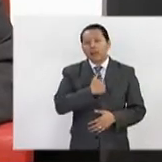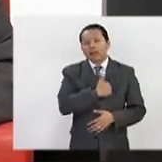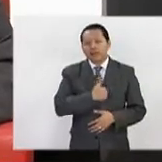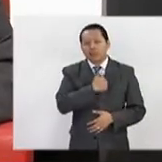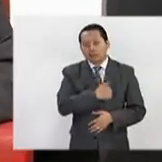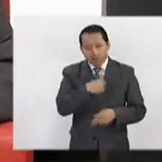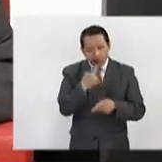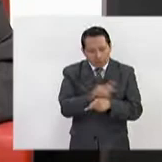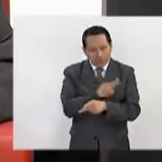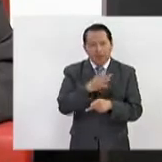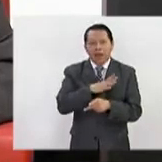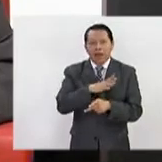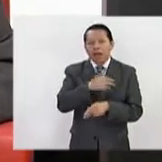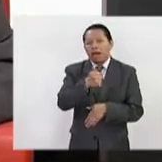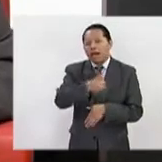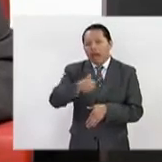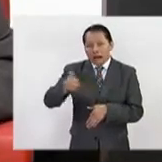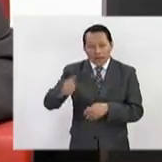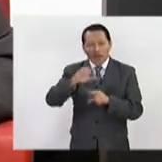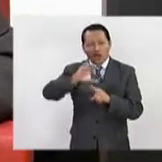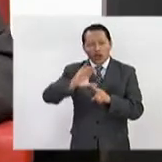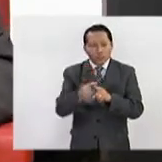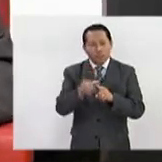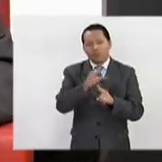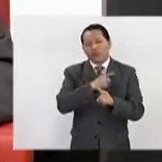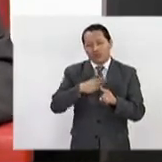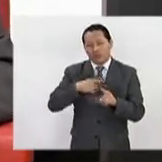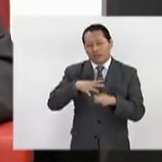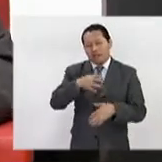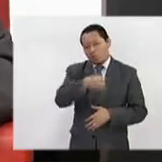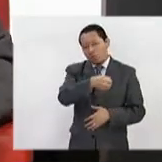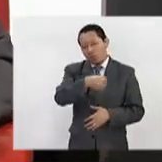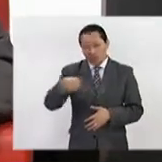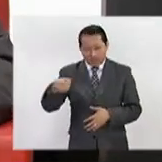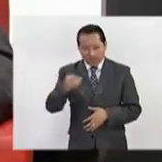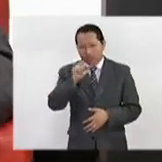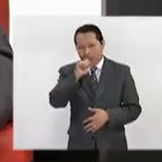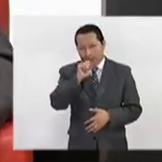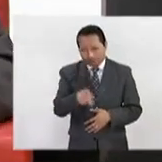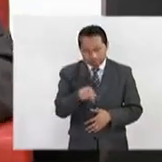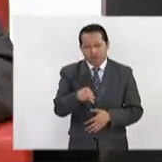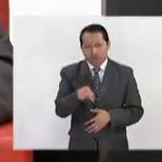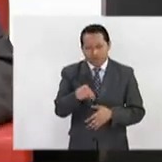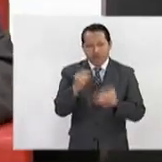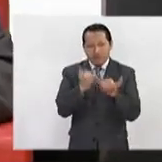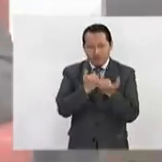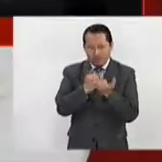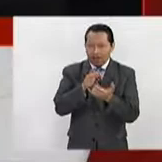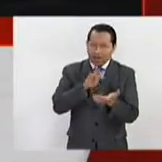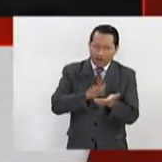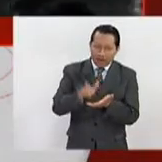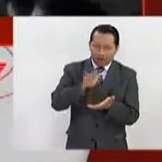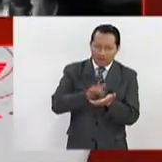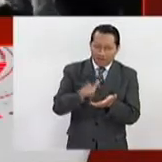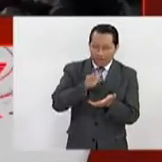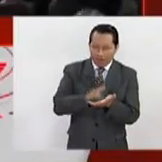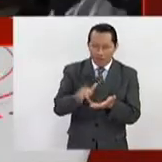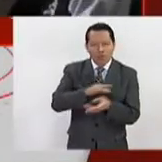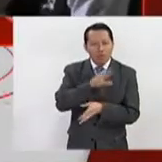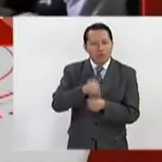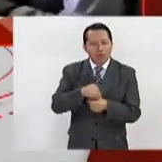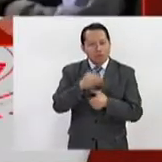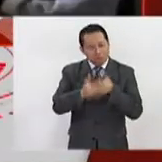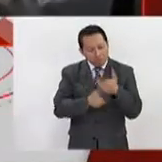que ha sucedido es que cada comisión tiene a sus organizaciones, a las que apoya, a las que se les